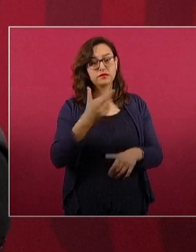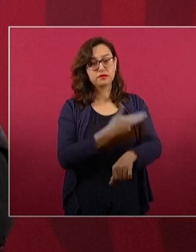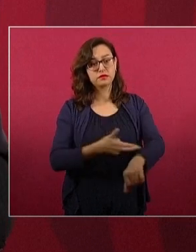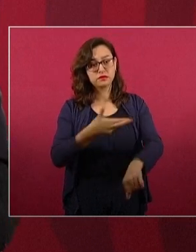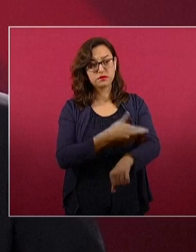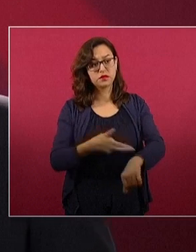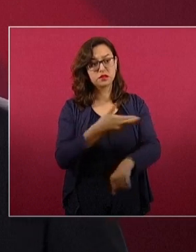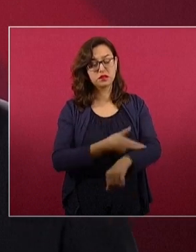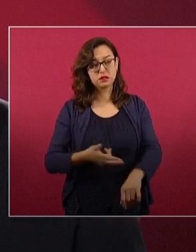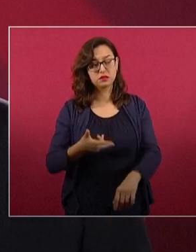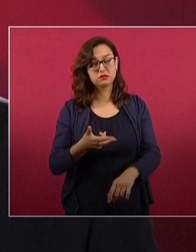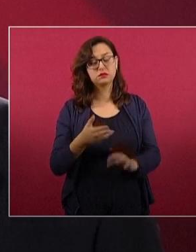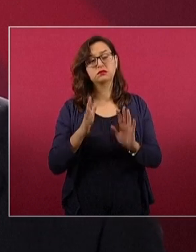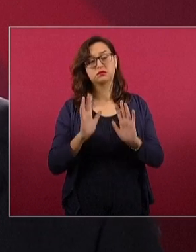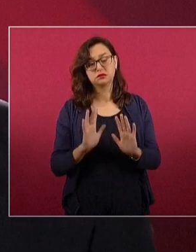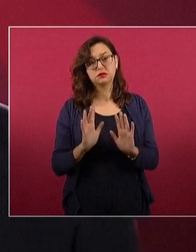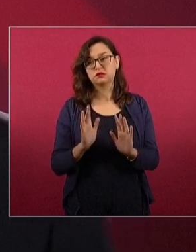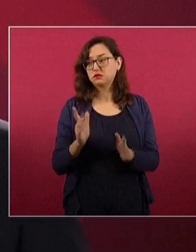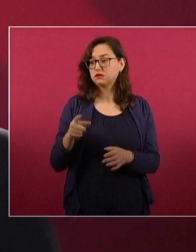es seguir